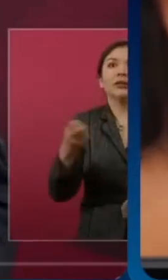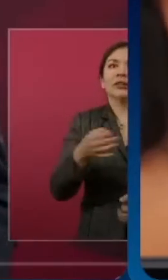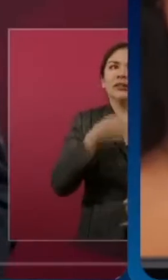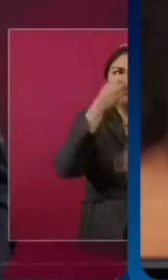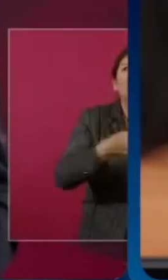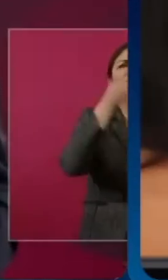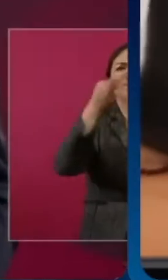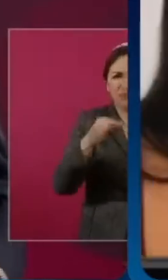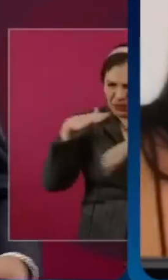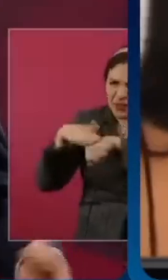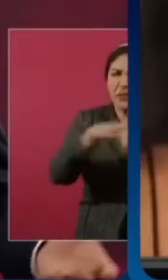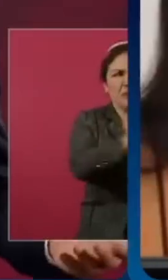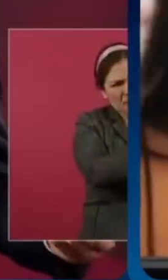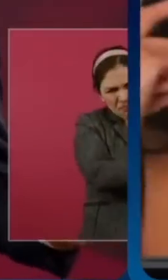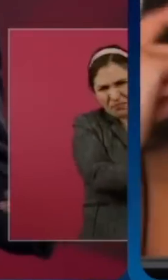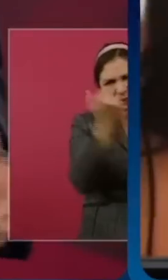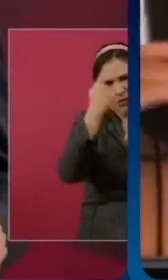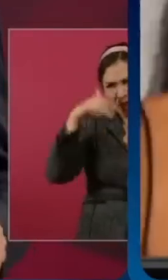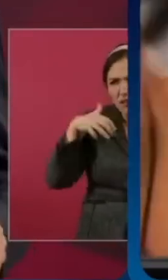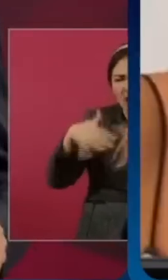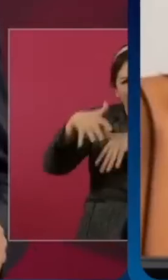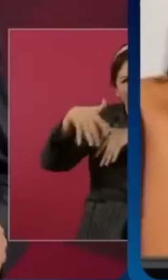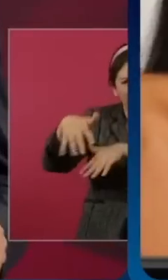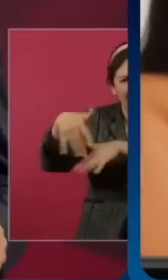convocan a las manifestaciones,